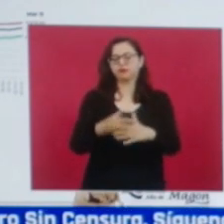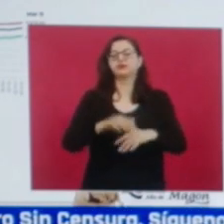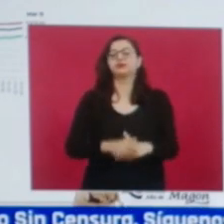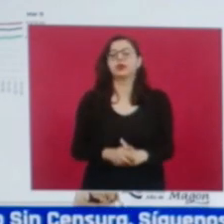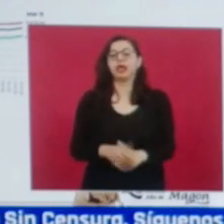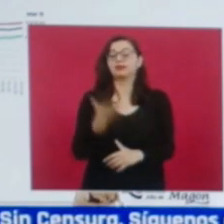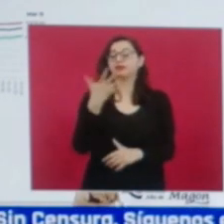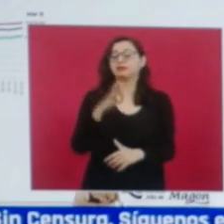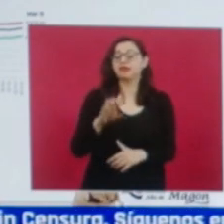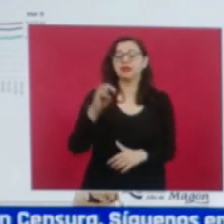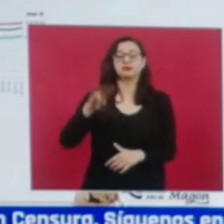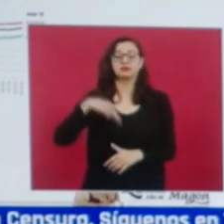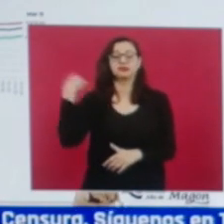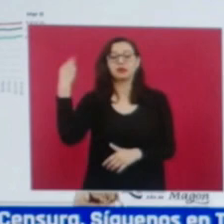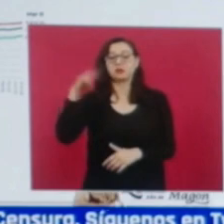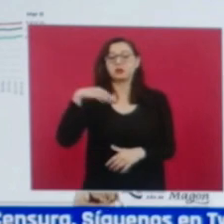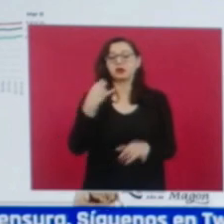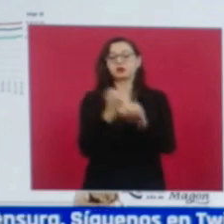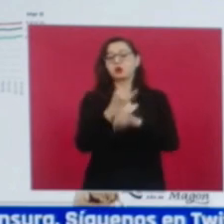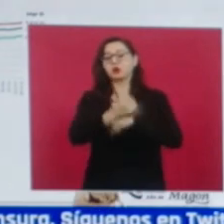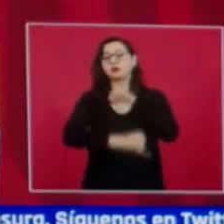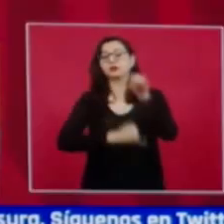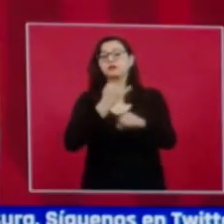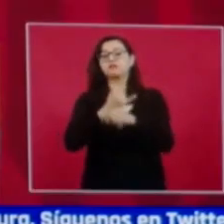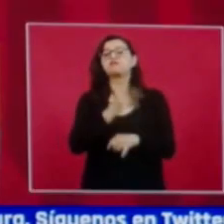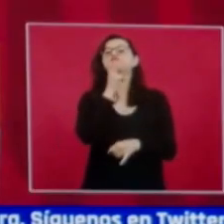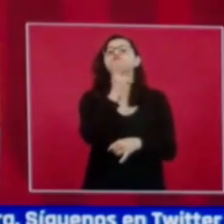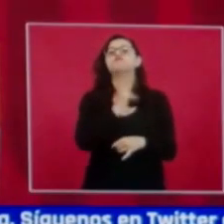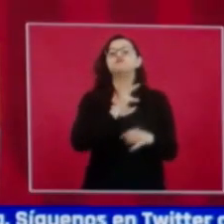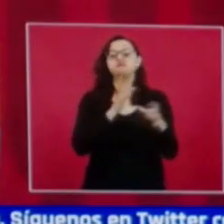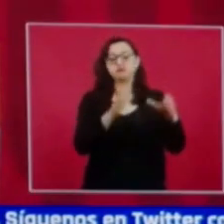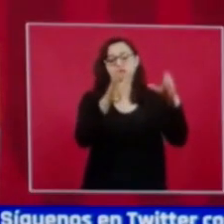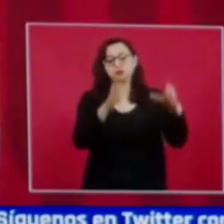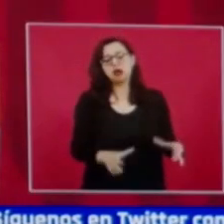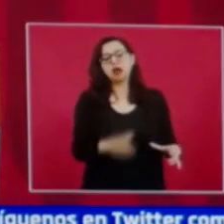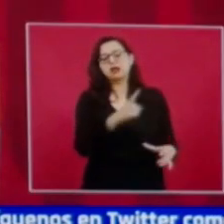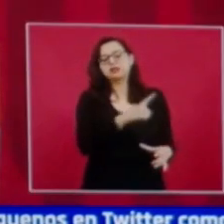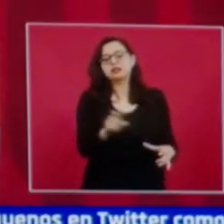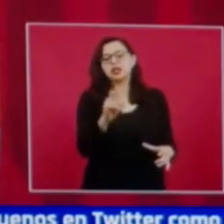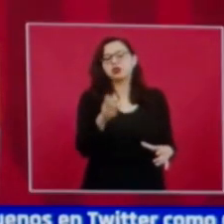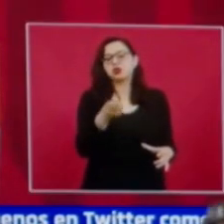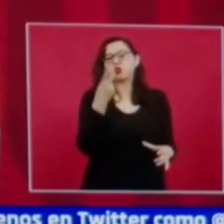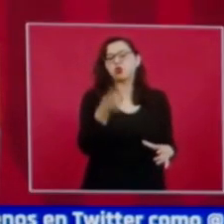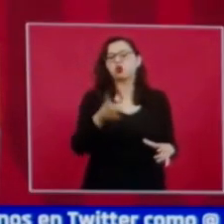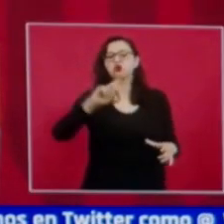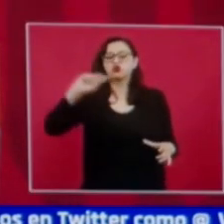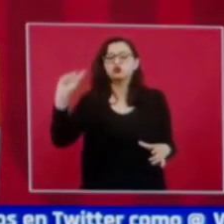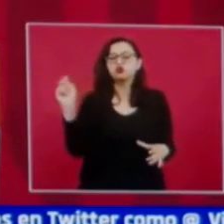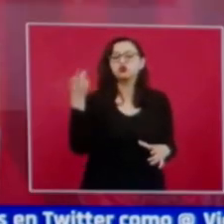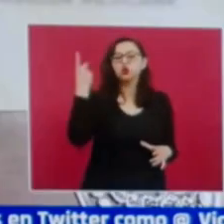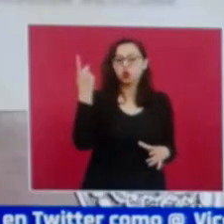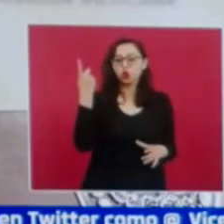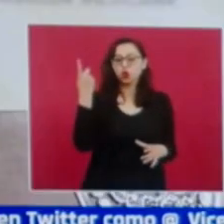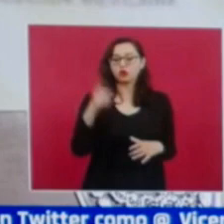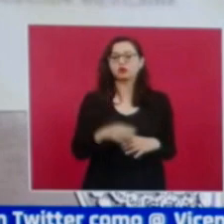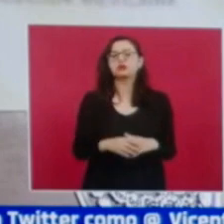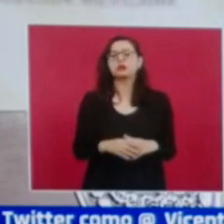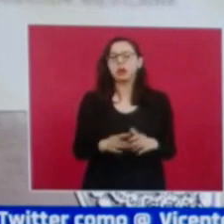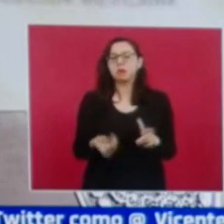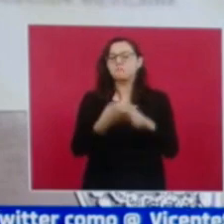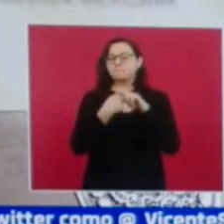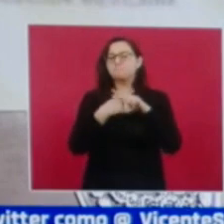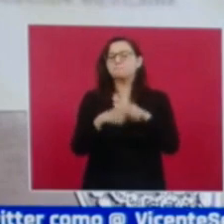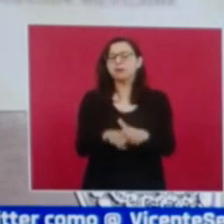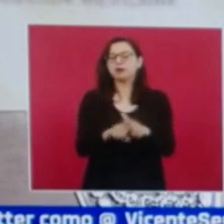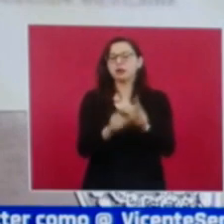potencial tecnológico, que está muy bien, pero poder sacar una vanguardia, tener